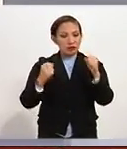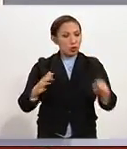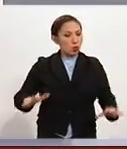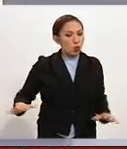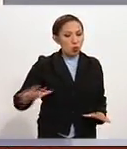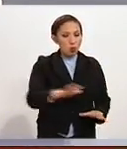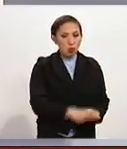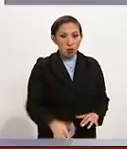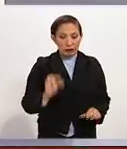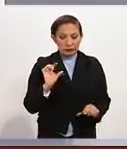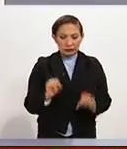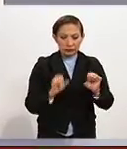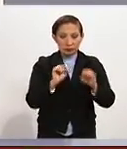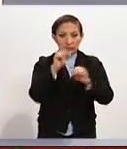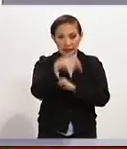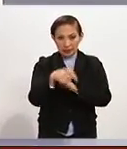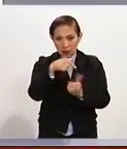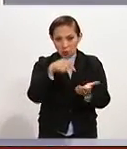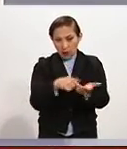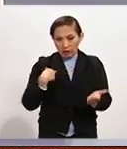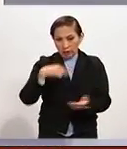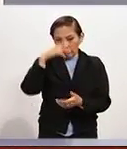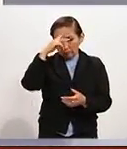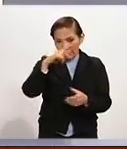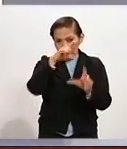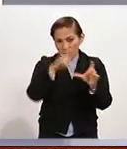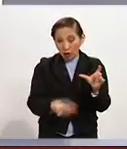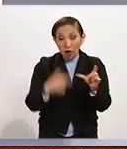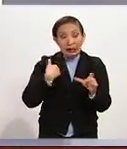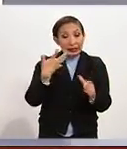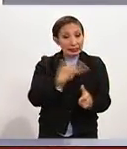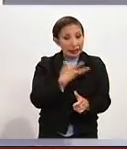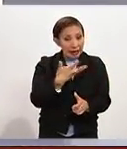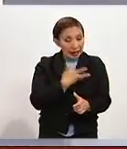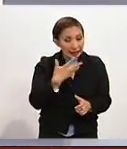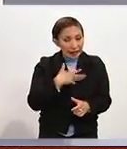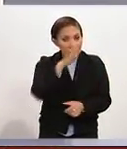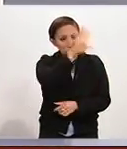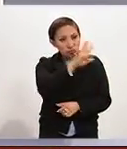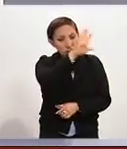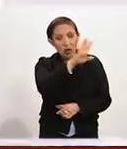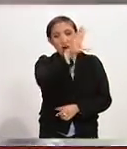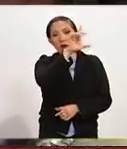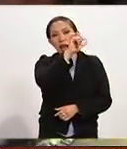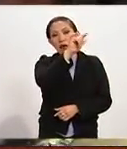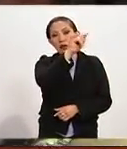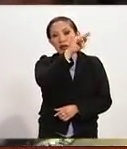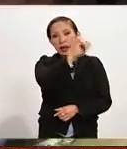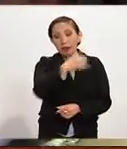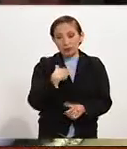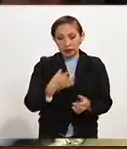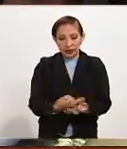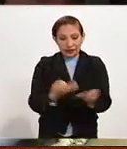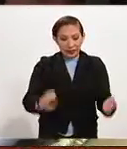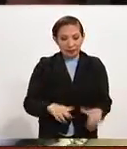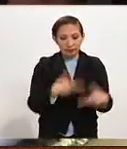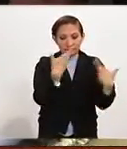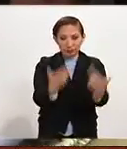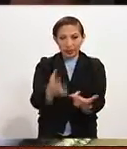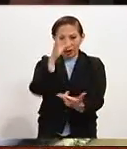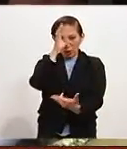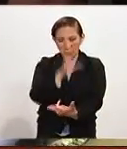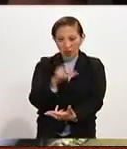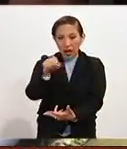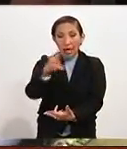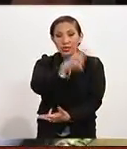seguridad alcanzados en esta región del país, que incluyen a la comarca lagunera. El terreno donado por la entidad